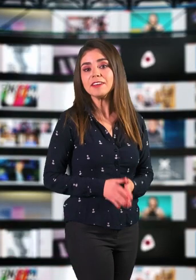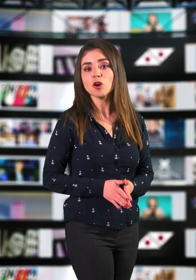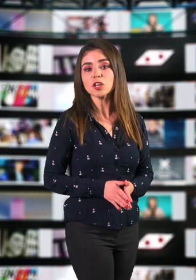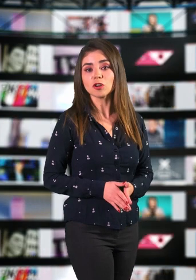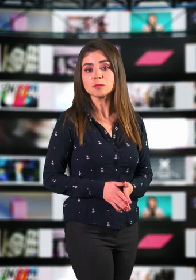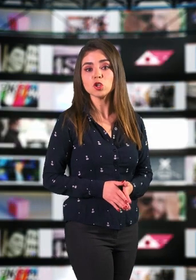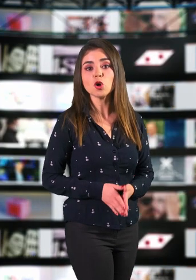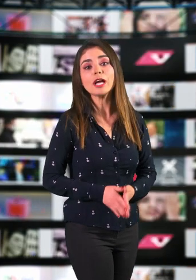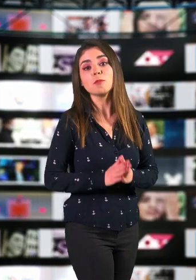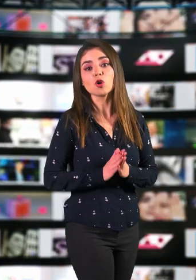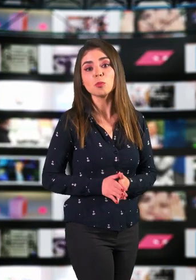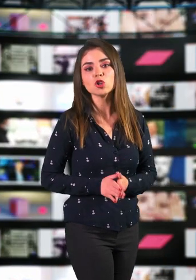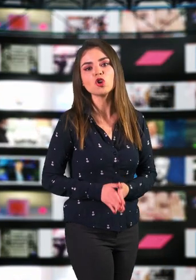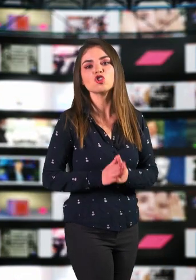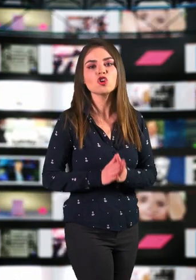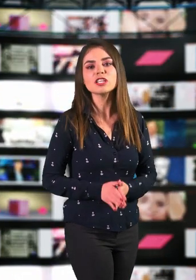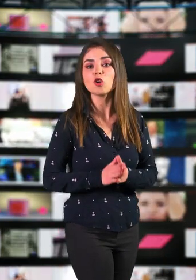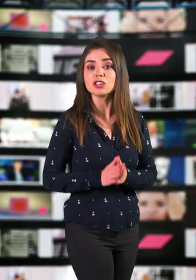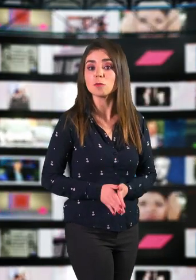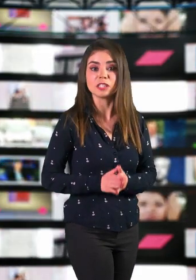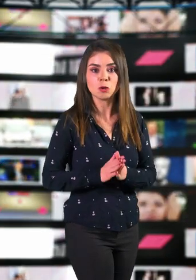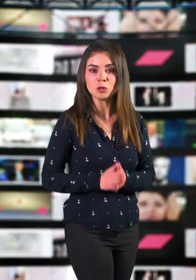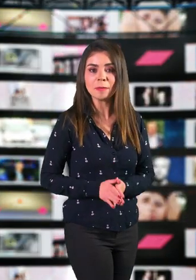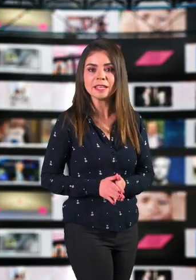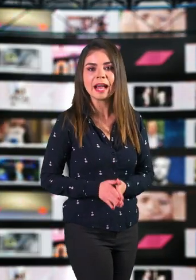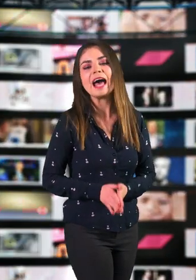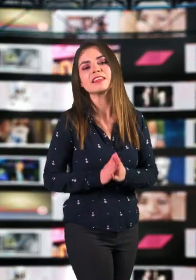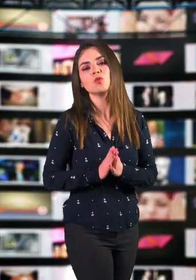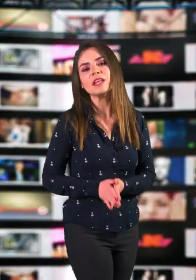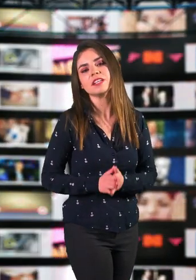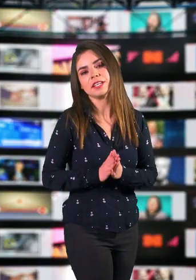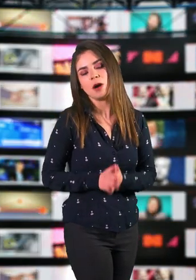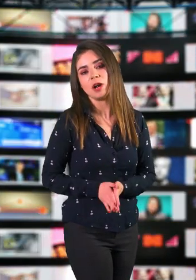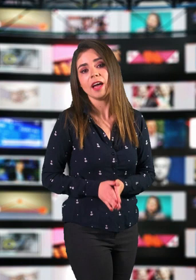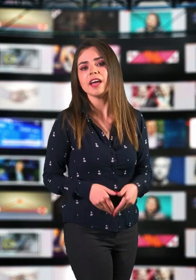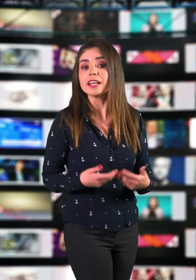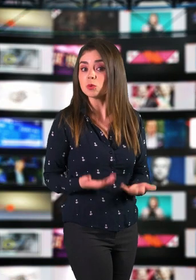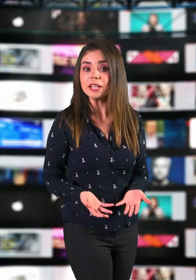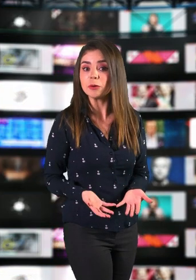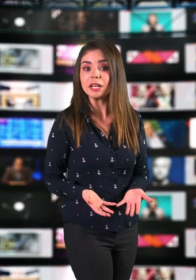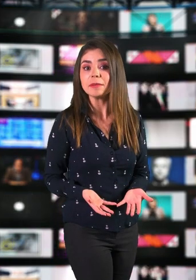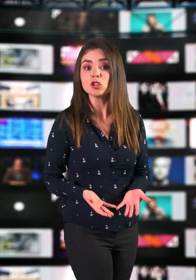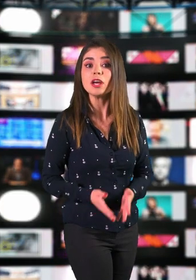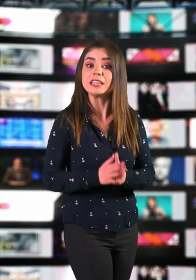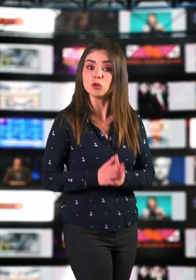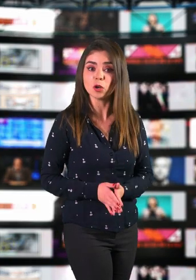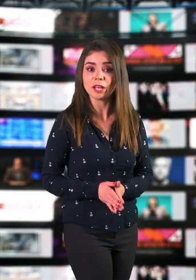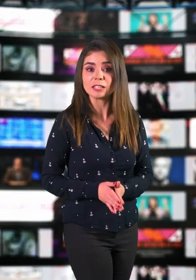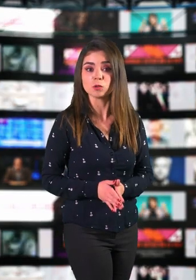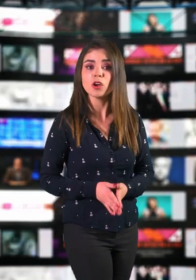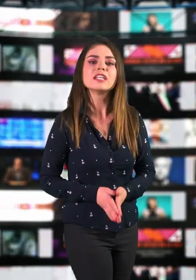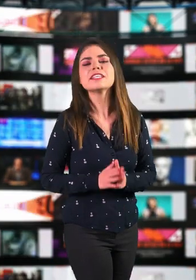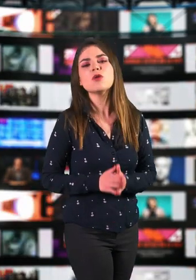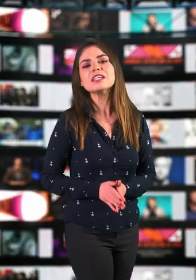La jefa de gobierno respondió que por lo pronto no nos encontramos de ninguna manera ante una tercera ola. Es un ligero incremento en el número